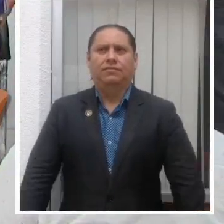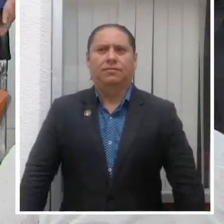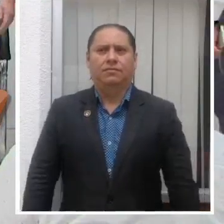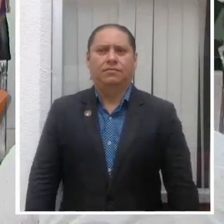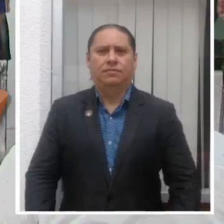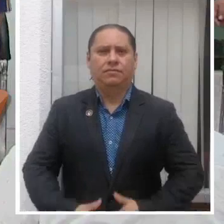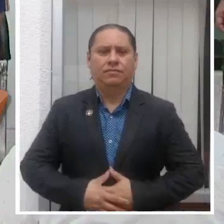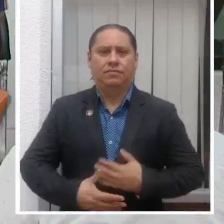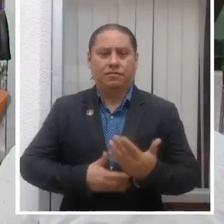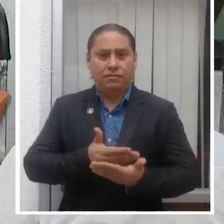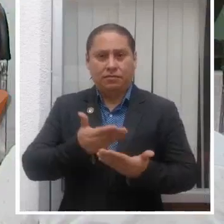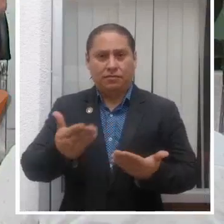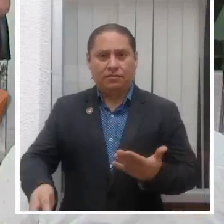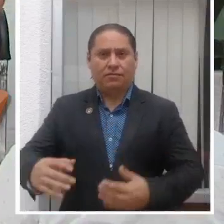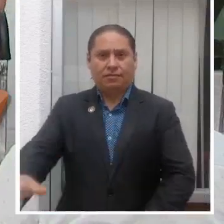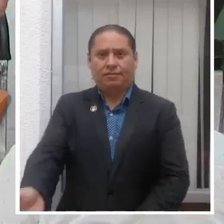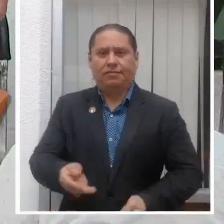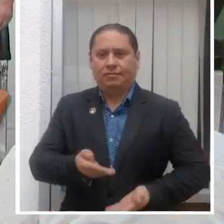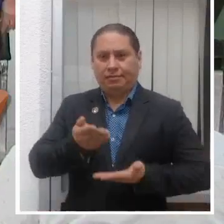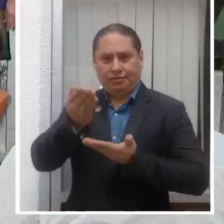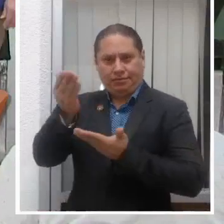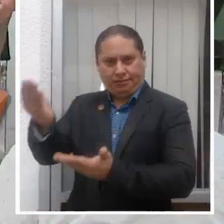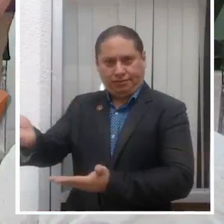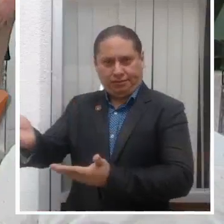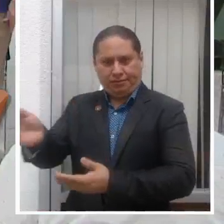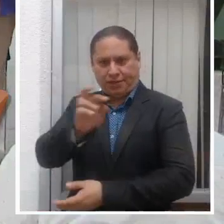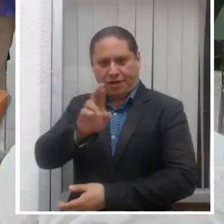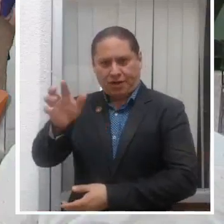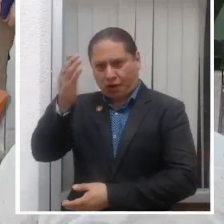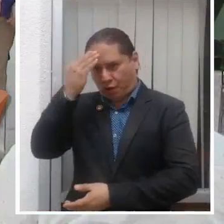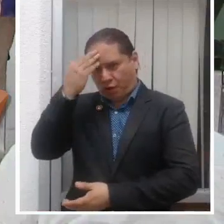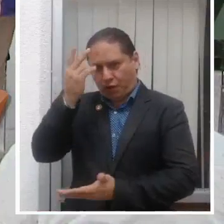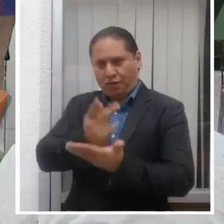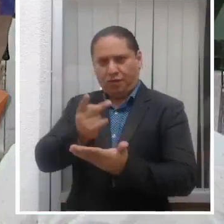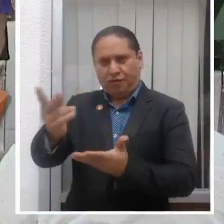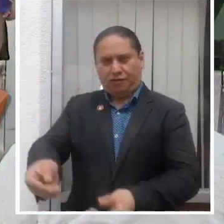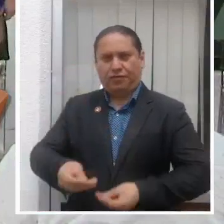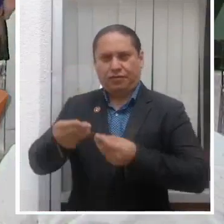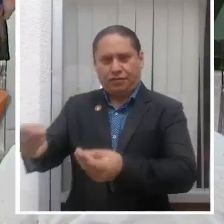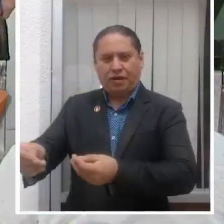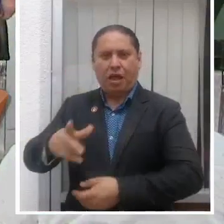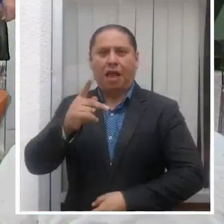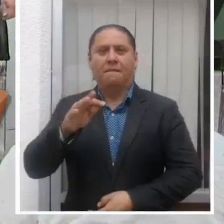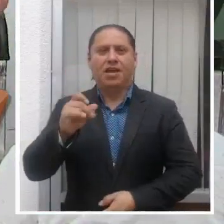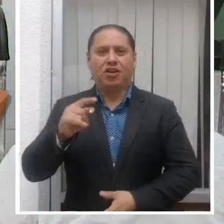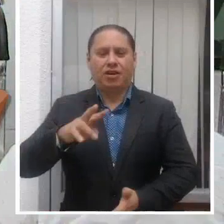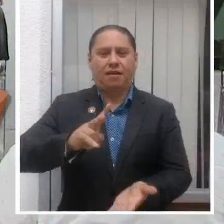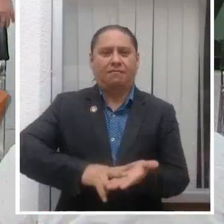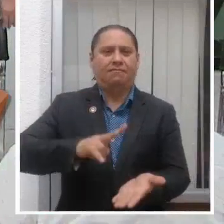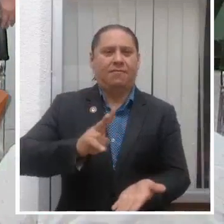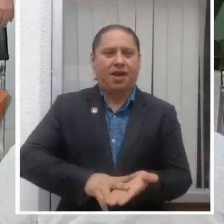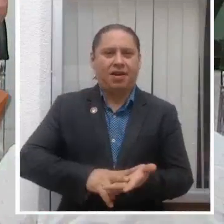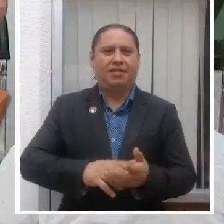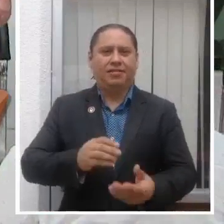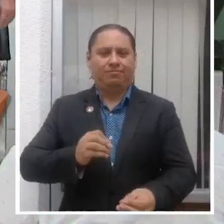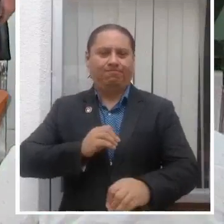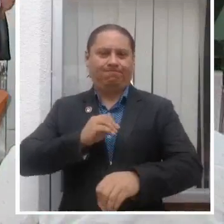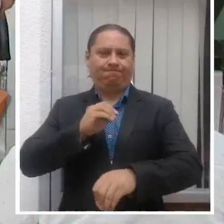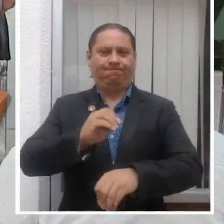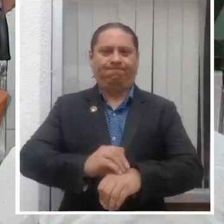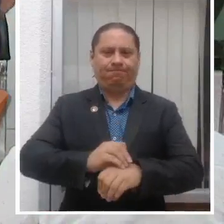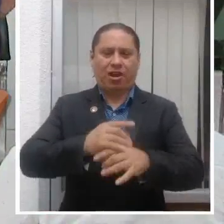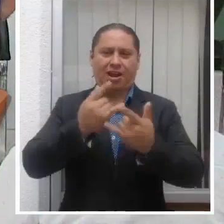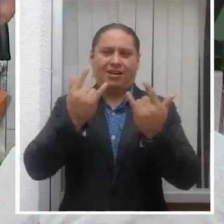A continuación se hará entrega del reconocimiento a la diputada Petrona de la Cruz Cruz por su valiosa y estimada contribución a la